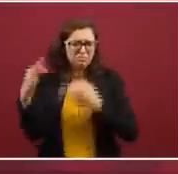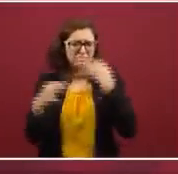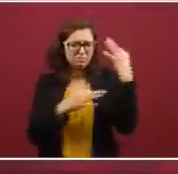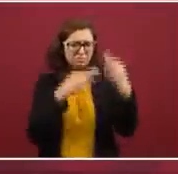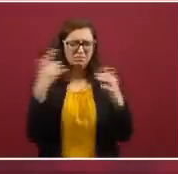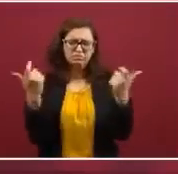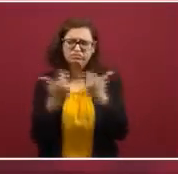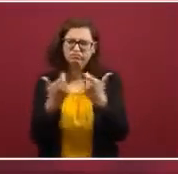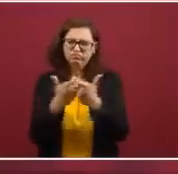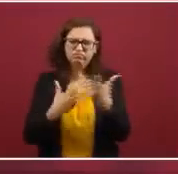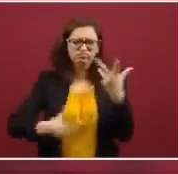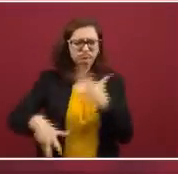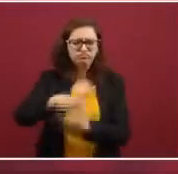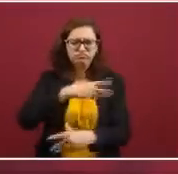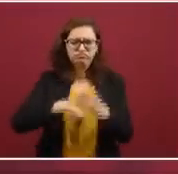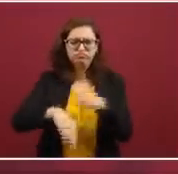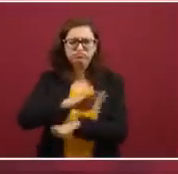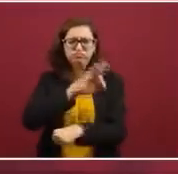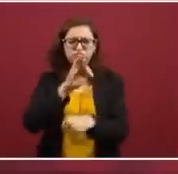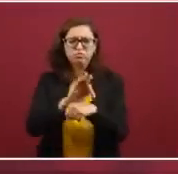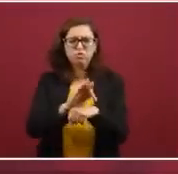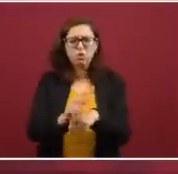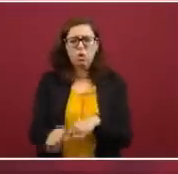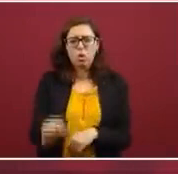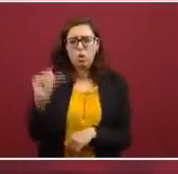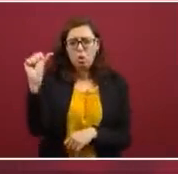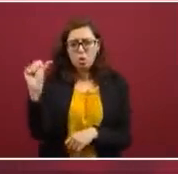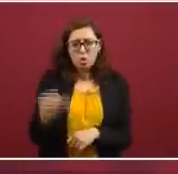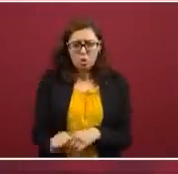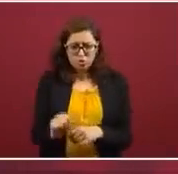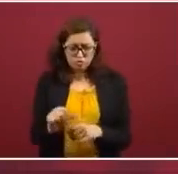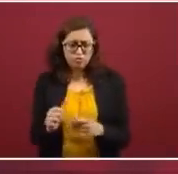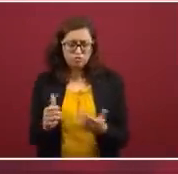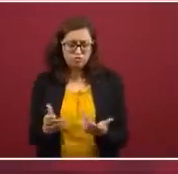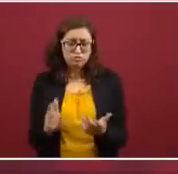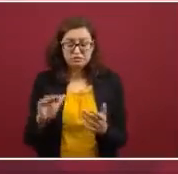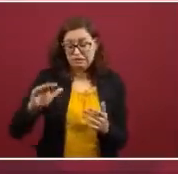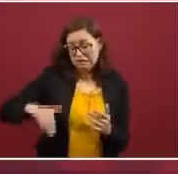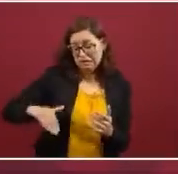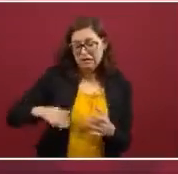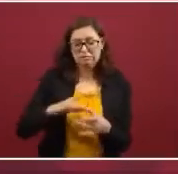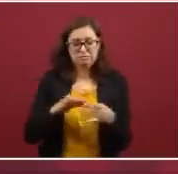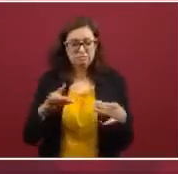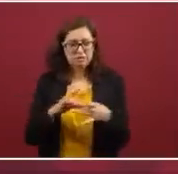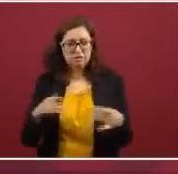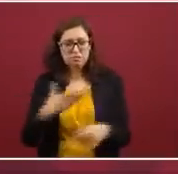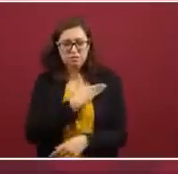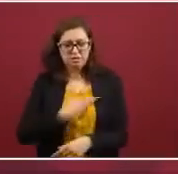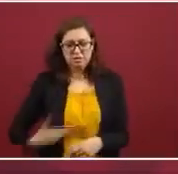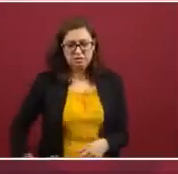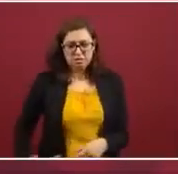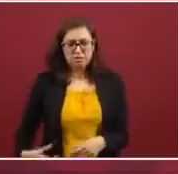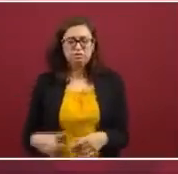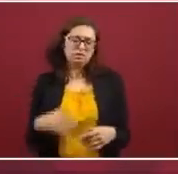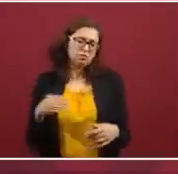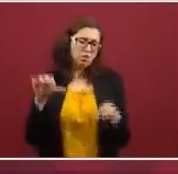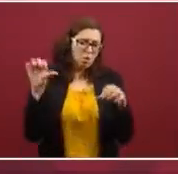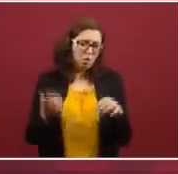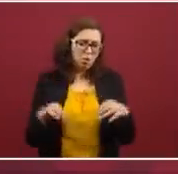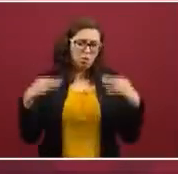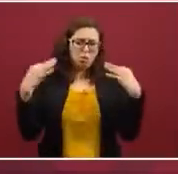Se va el día de hoy a firmar, como ya aquí lo mencionó el señor presidente de la República, un documento